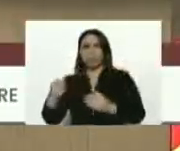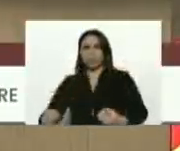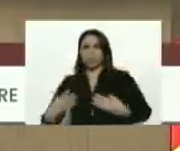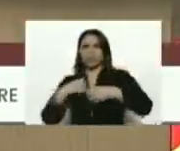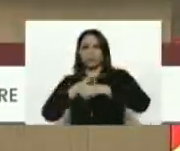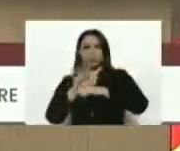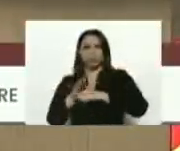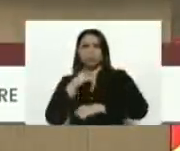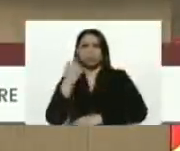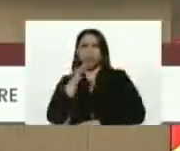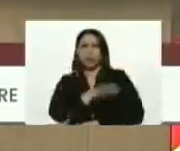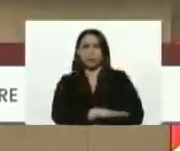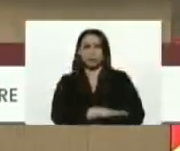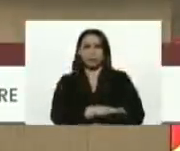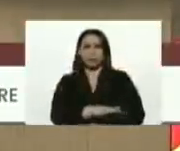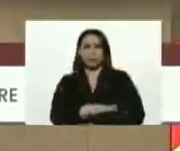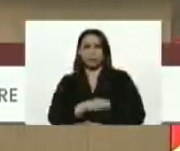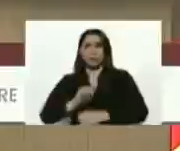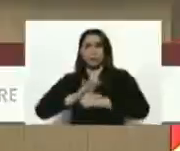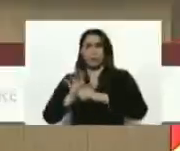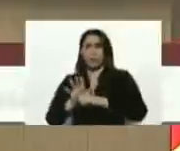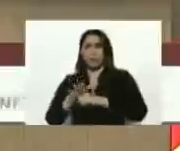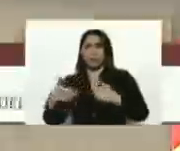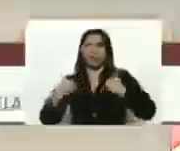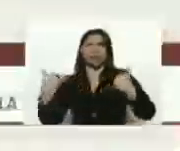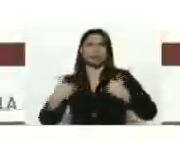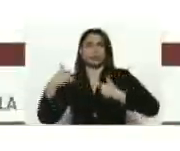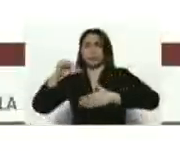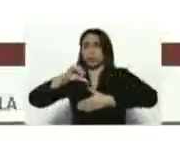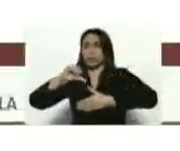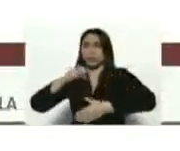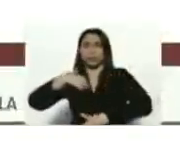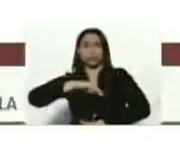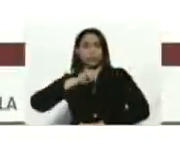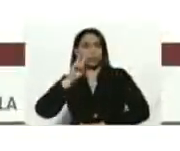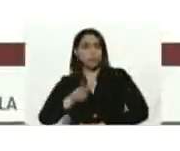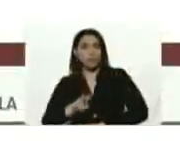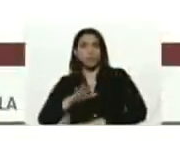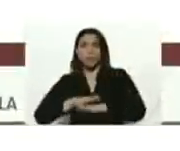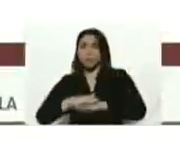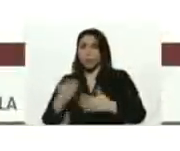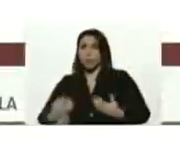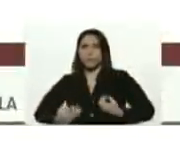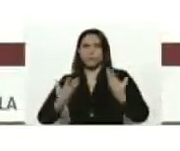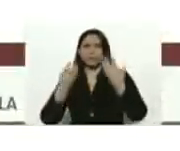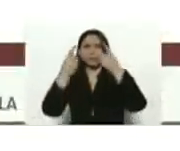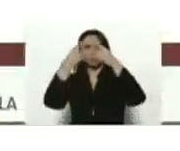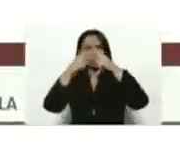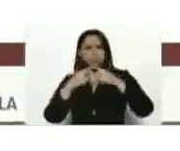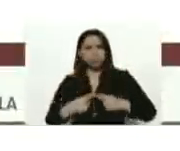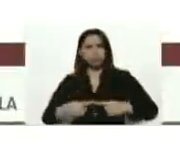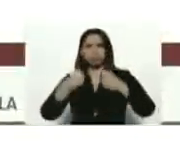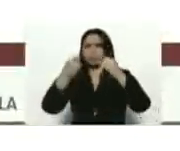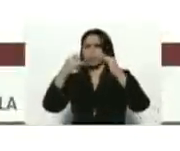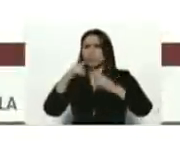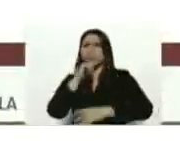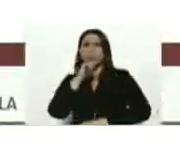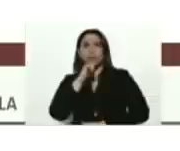coronavirus. Aquí está la amenaza en Sudamérica. Y nosotros lo vimos porque se expresan en los números de quienes